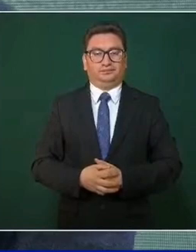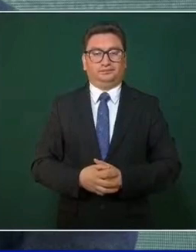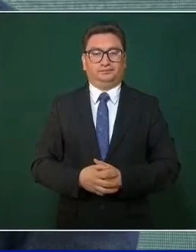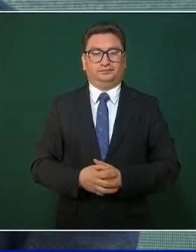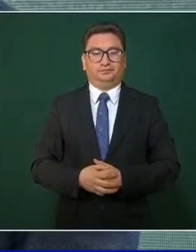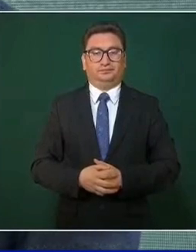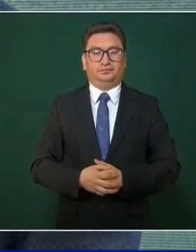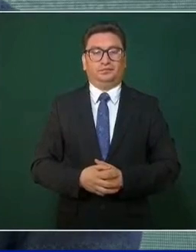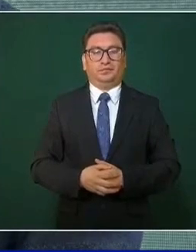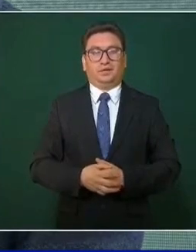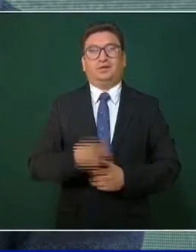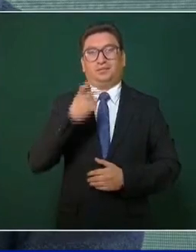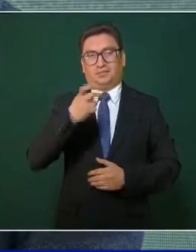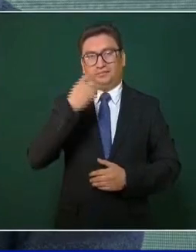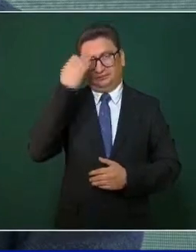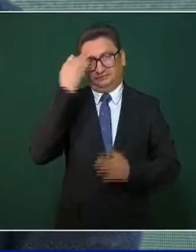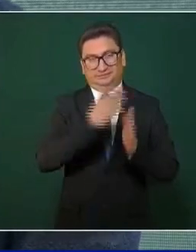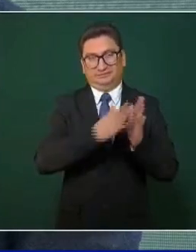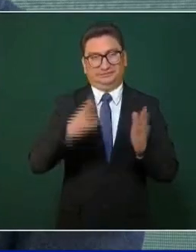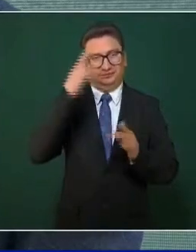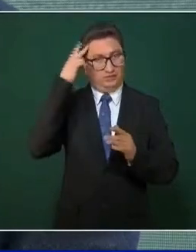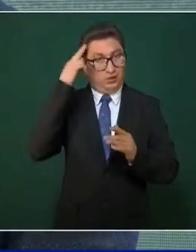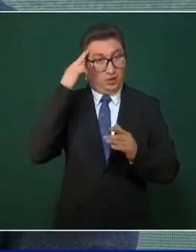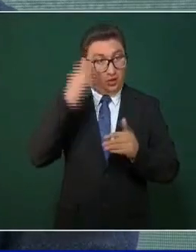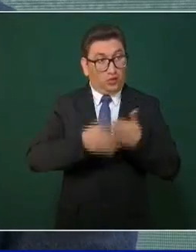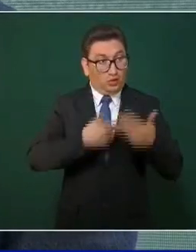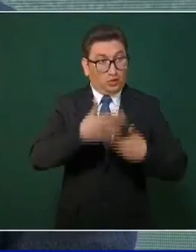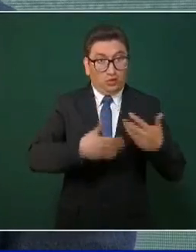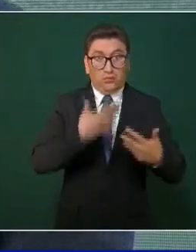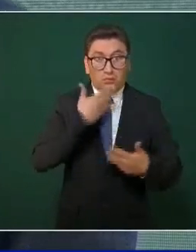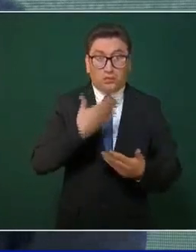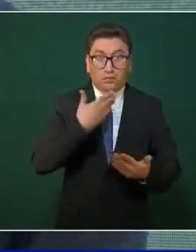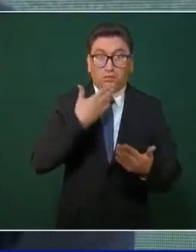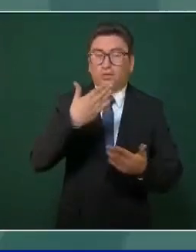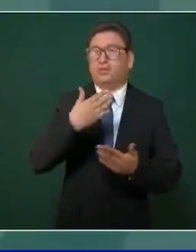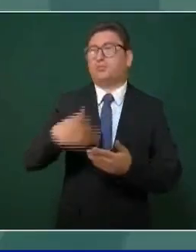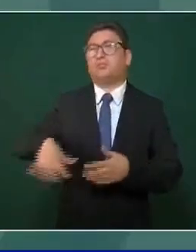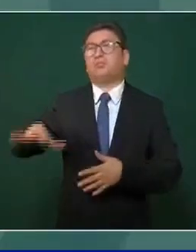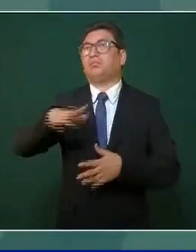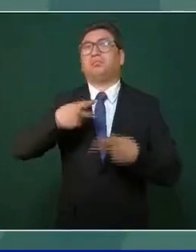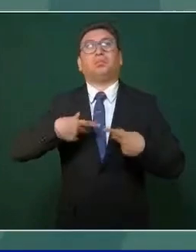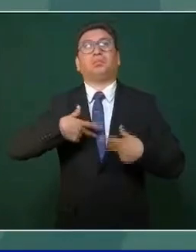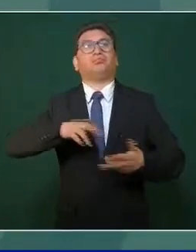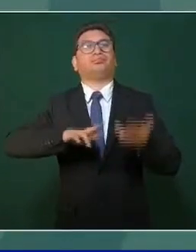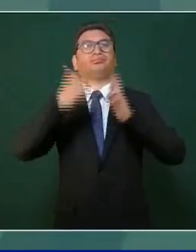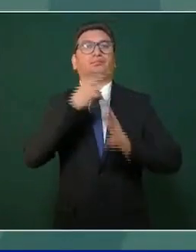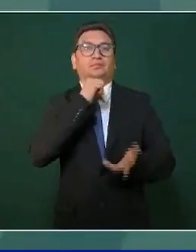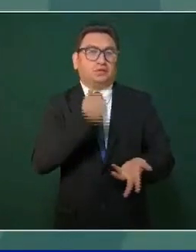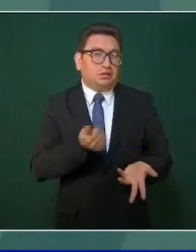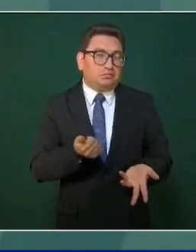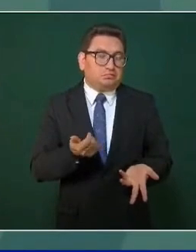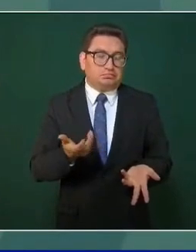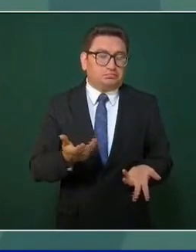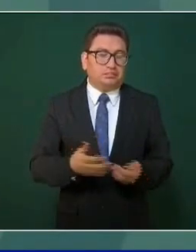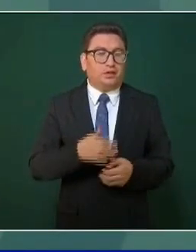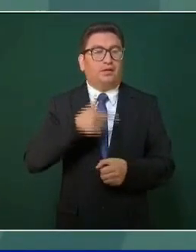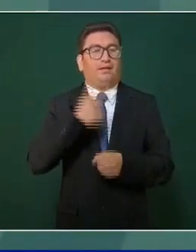Si el porfiriato hubiese funcionado, no hubiese habido revolución.